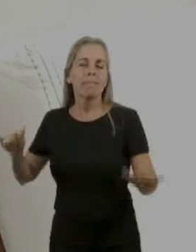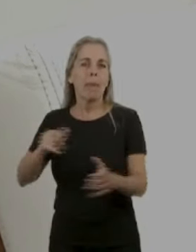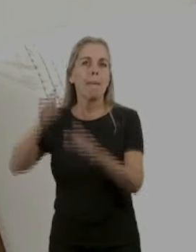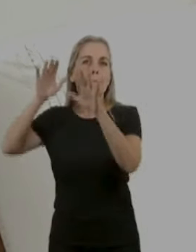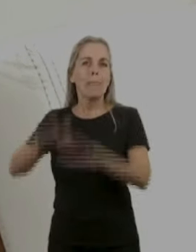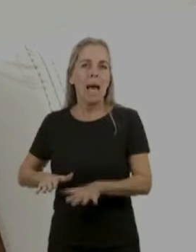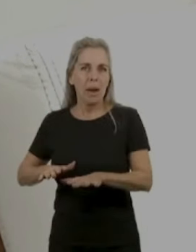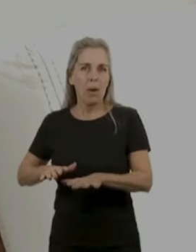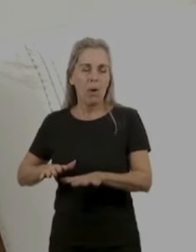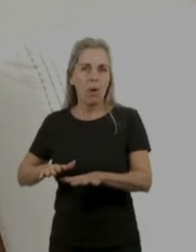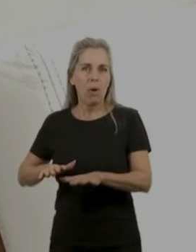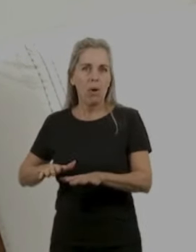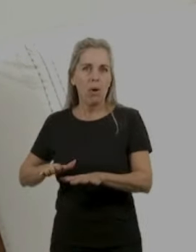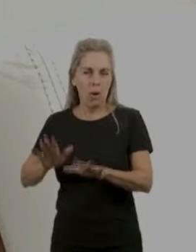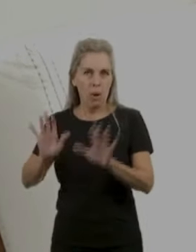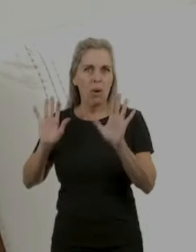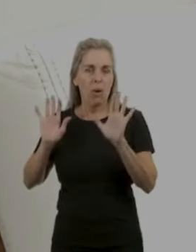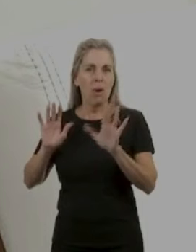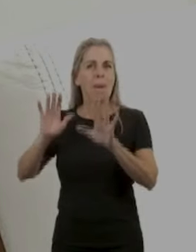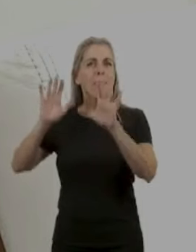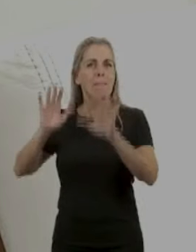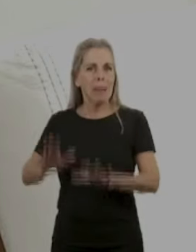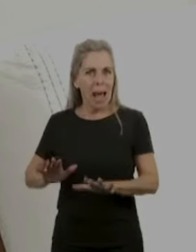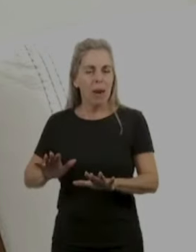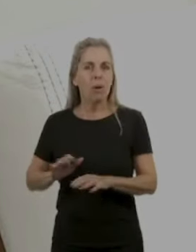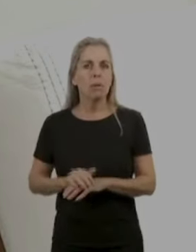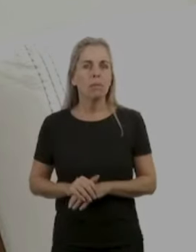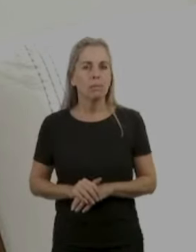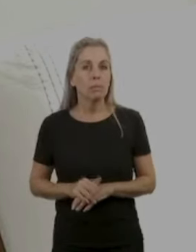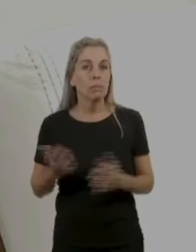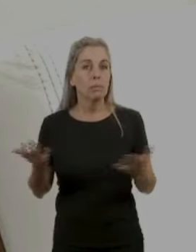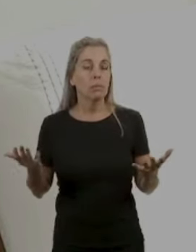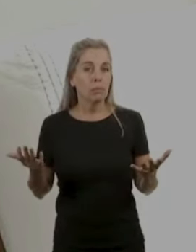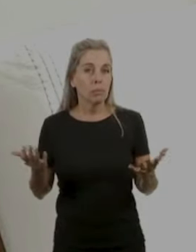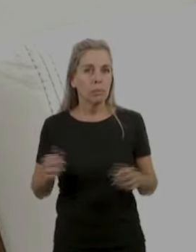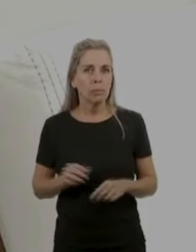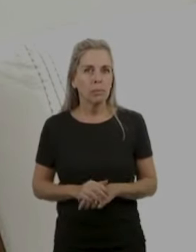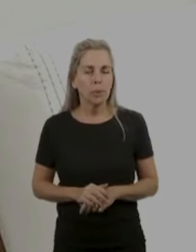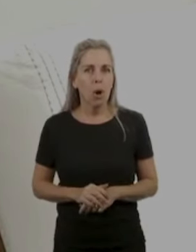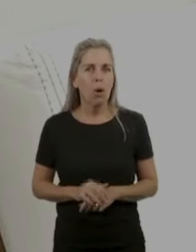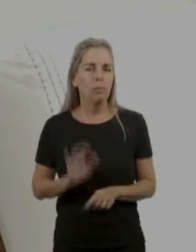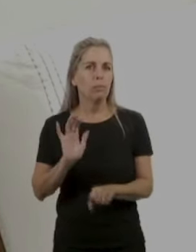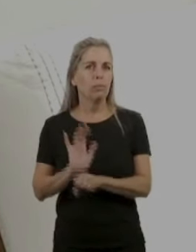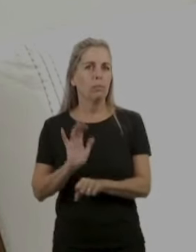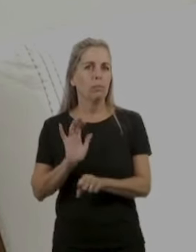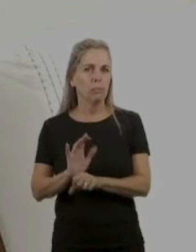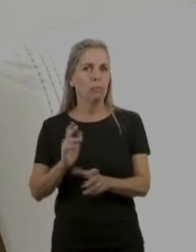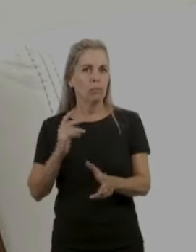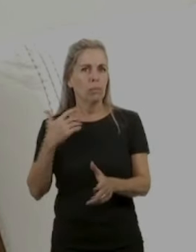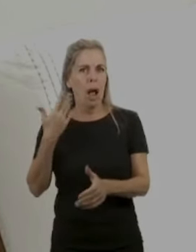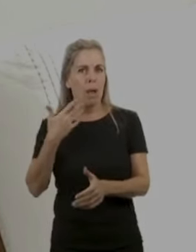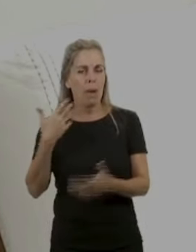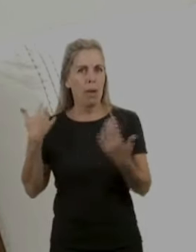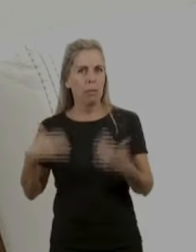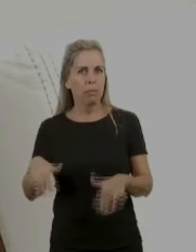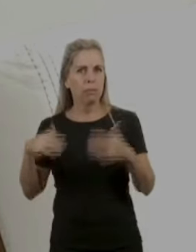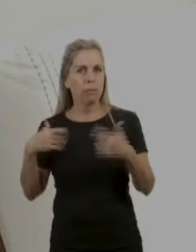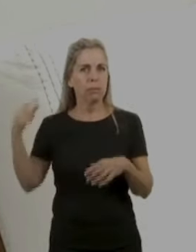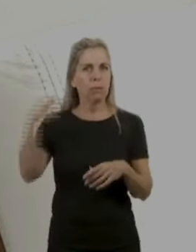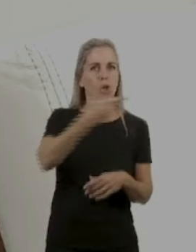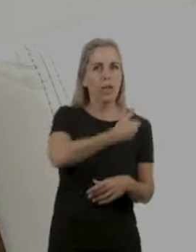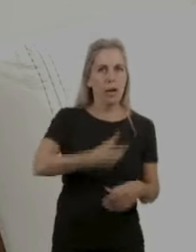y con unas eh posiciones muy duras en relación al gobierno entonces en